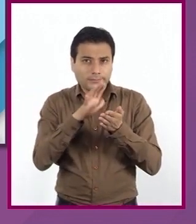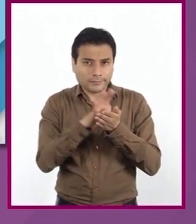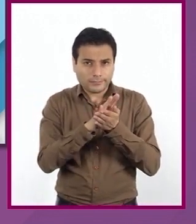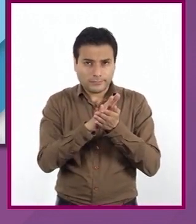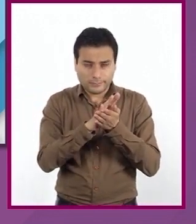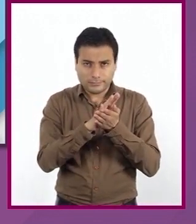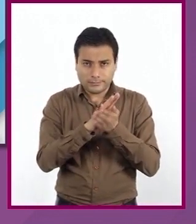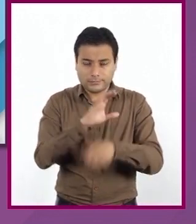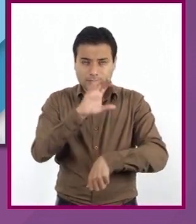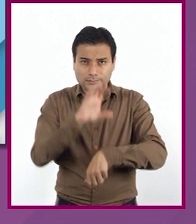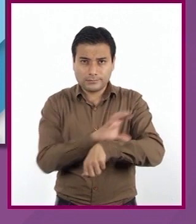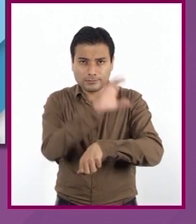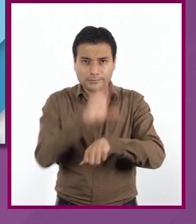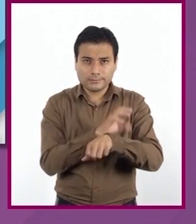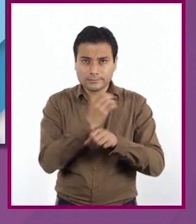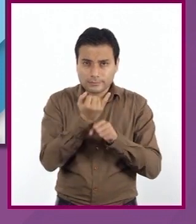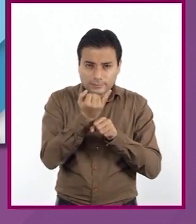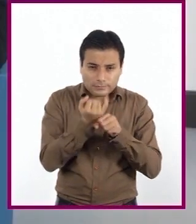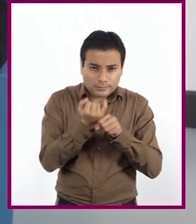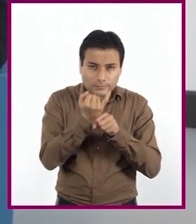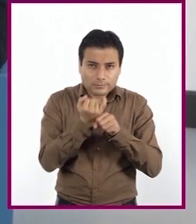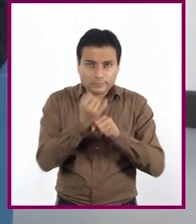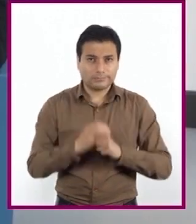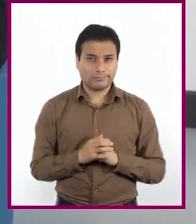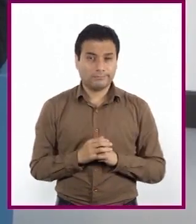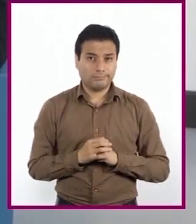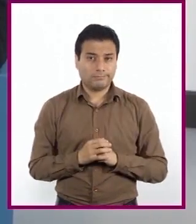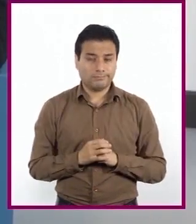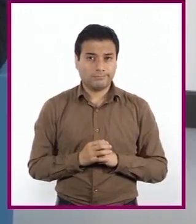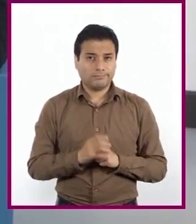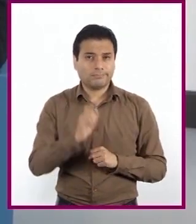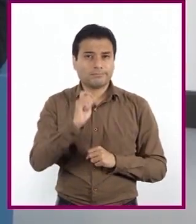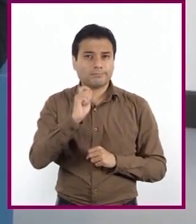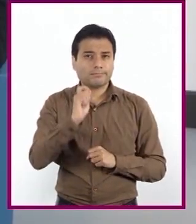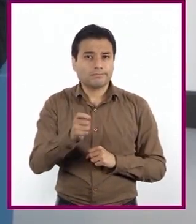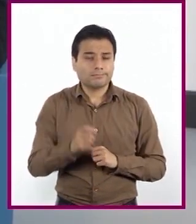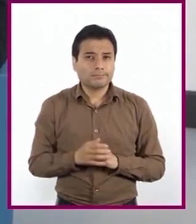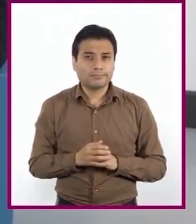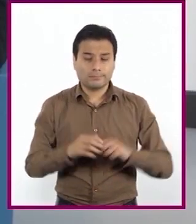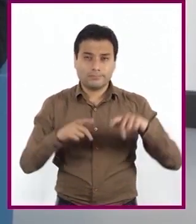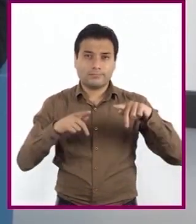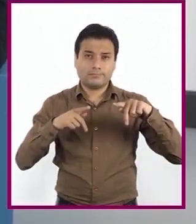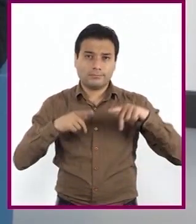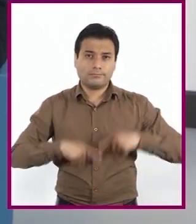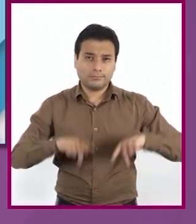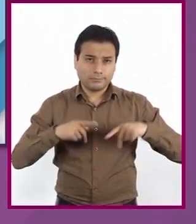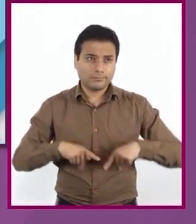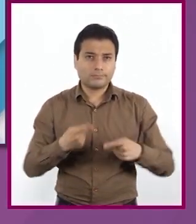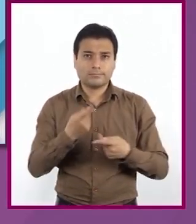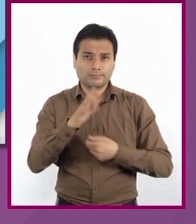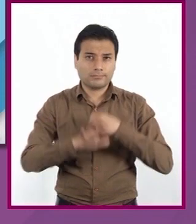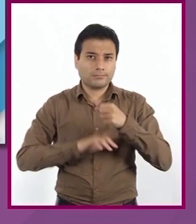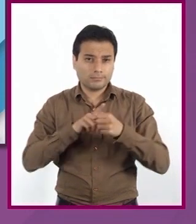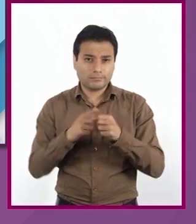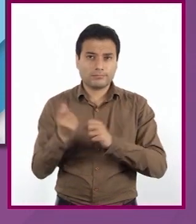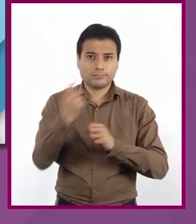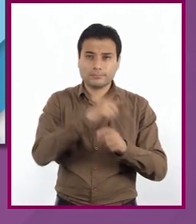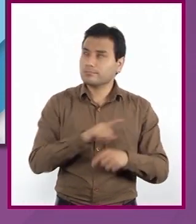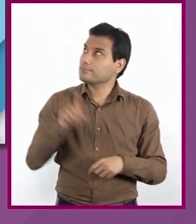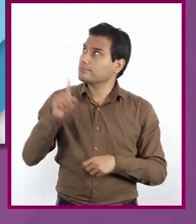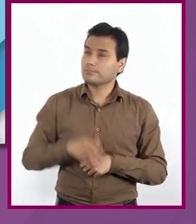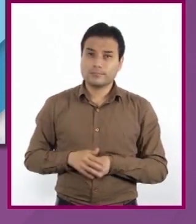eléctricos y sus efectos sobre los seres humanos. Nos referimos a descargas que producen algunos animales como